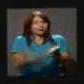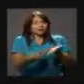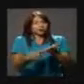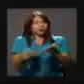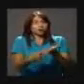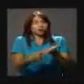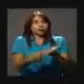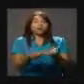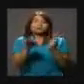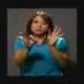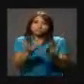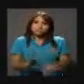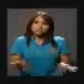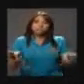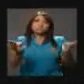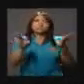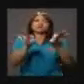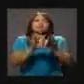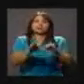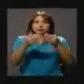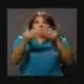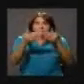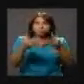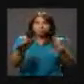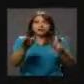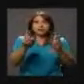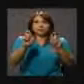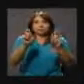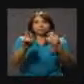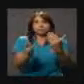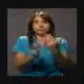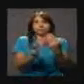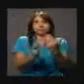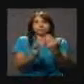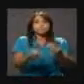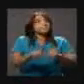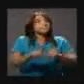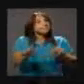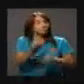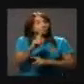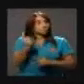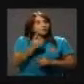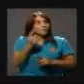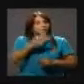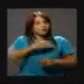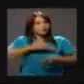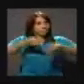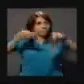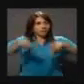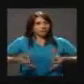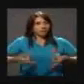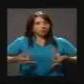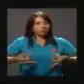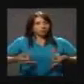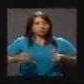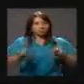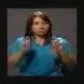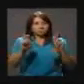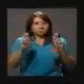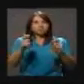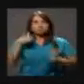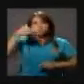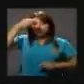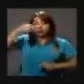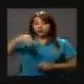la apertura de este tipo de educación. Pero no solamente la enseñanza formal, me parece que el INA